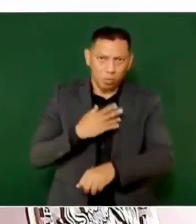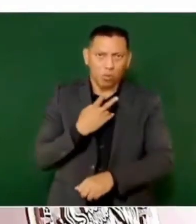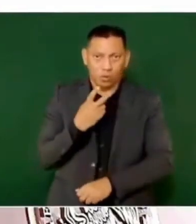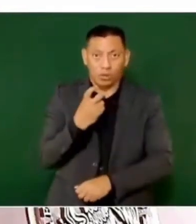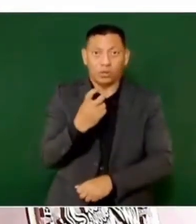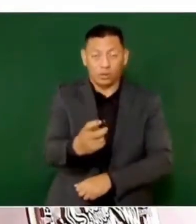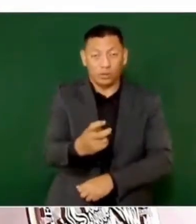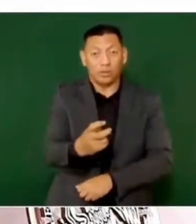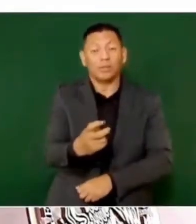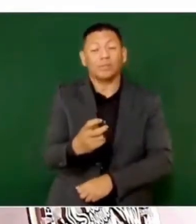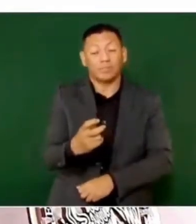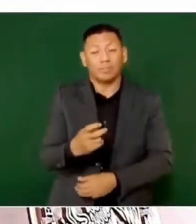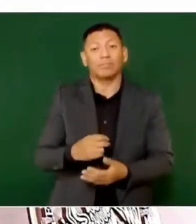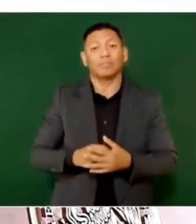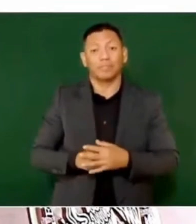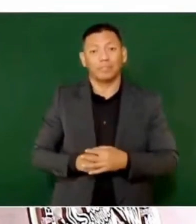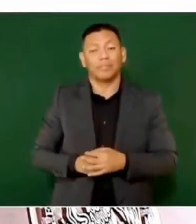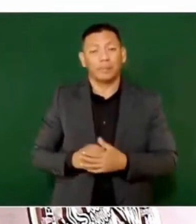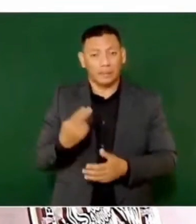hay que juzgar